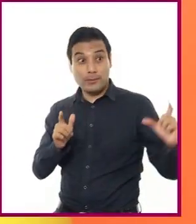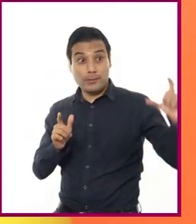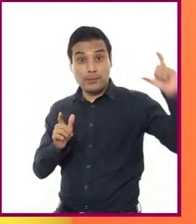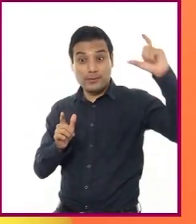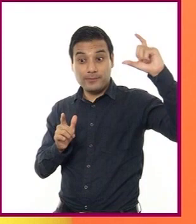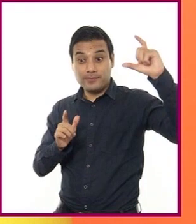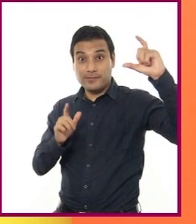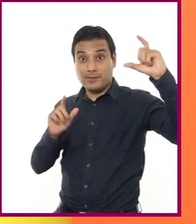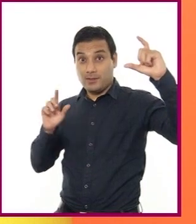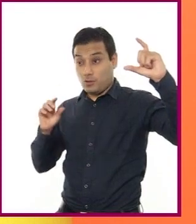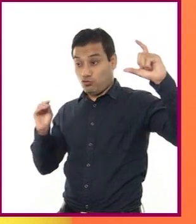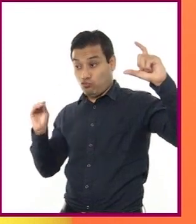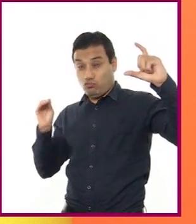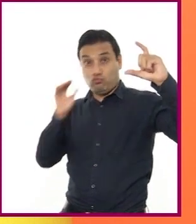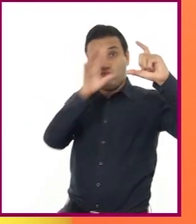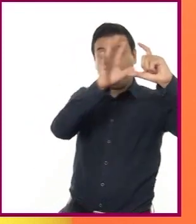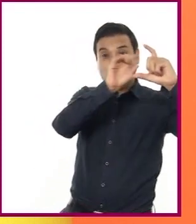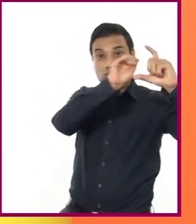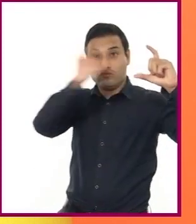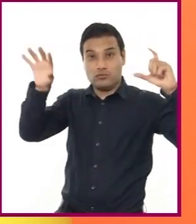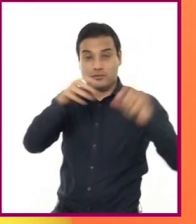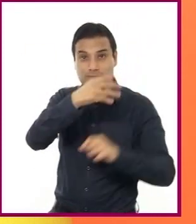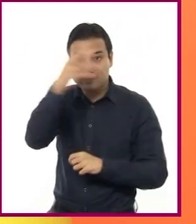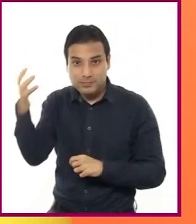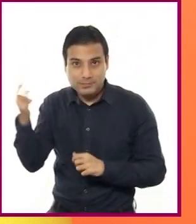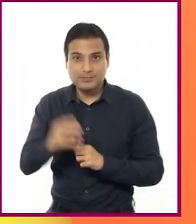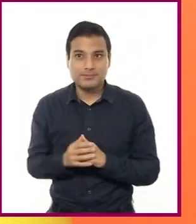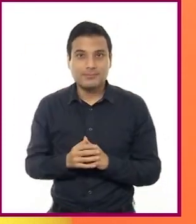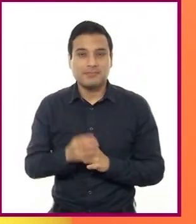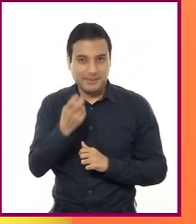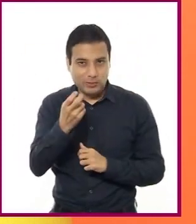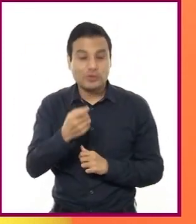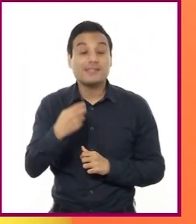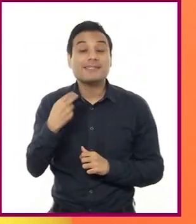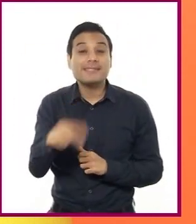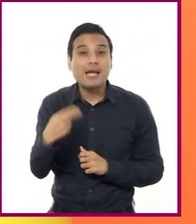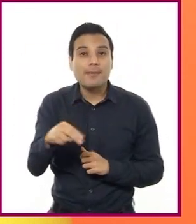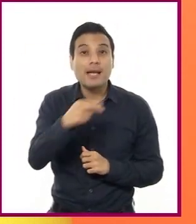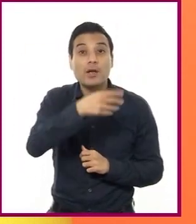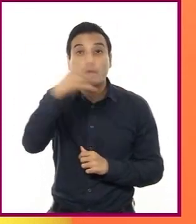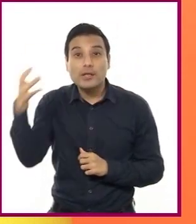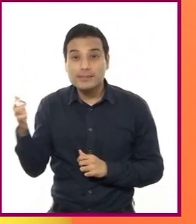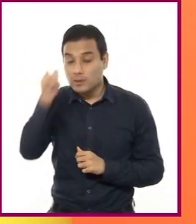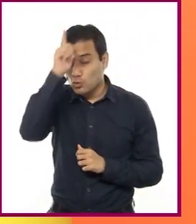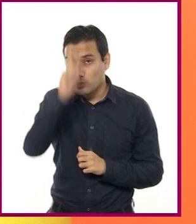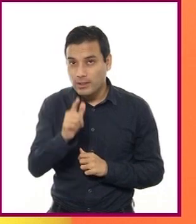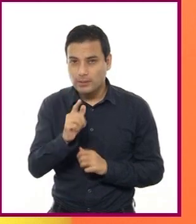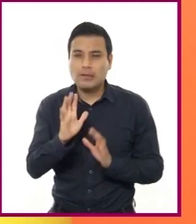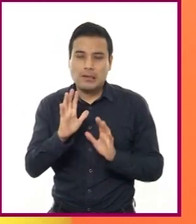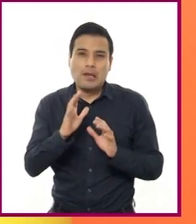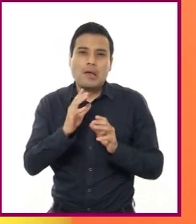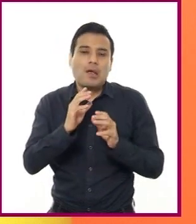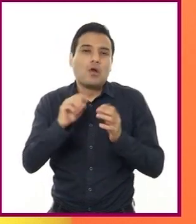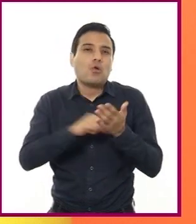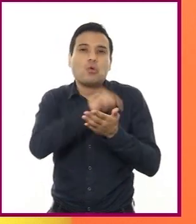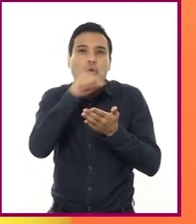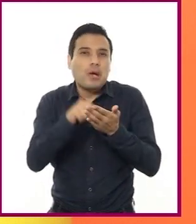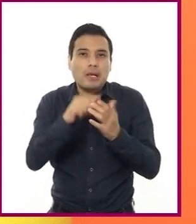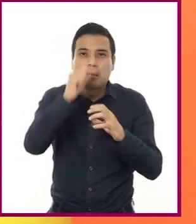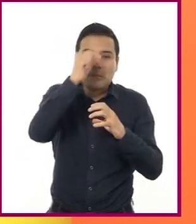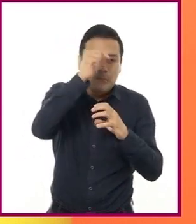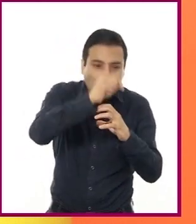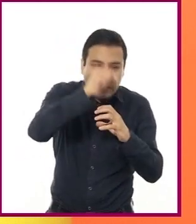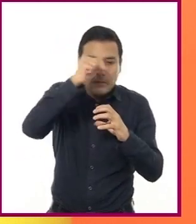Estos se llaman arcoíris lunares, pero solo son posibles en ciertos lugares privilegiados del mundo, donde son